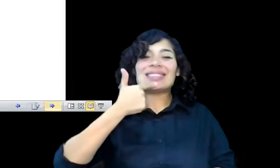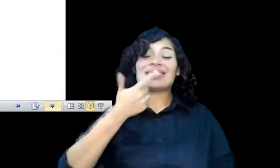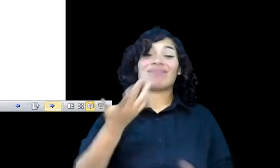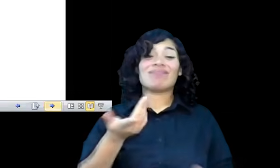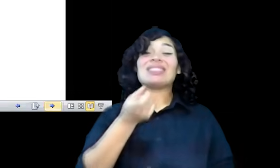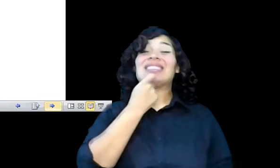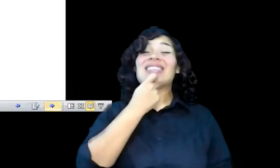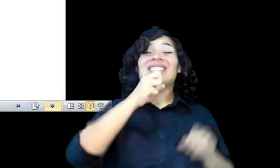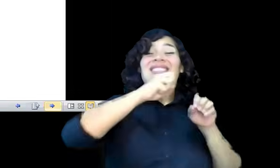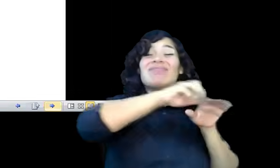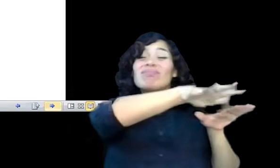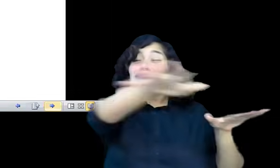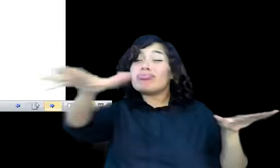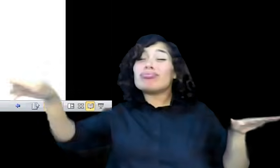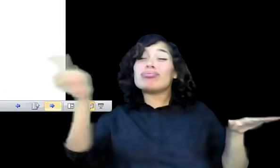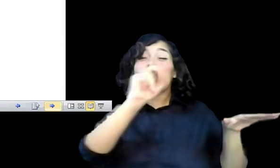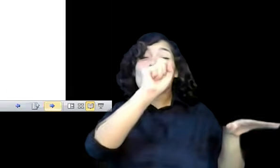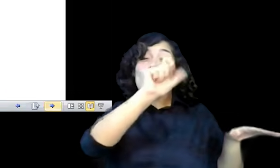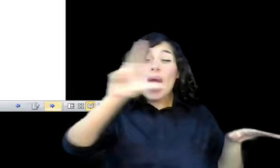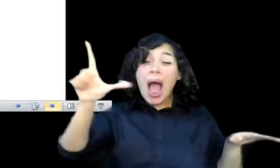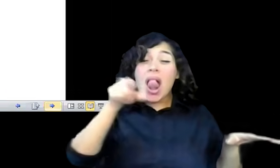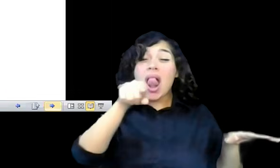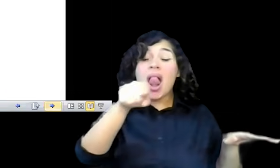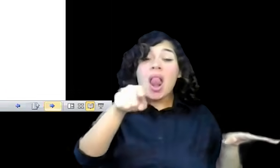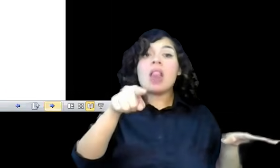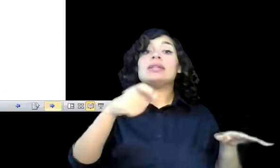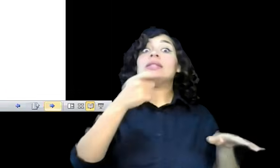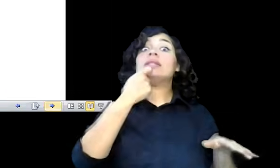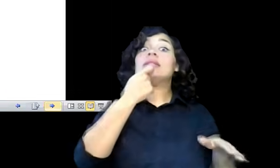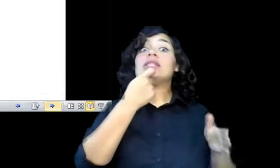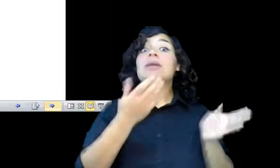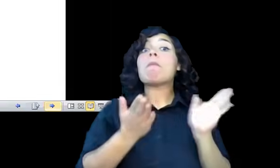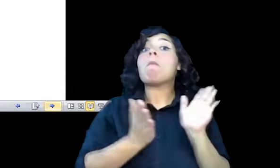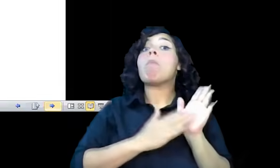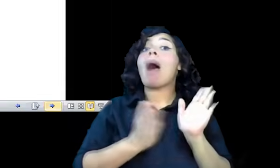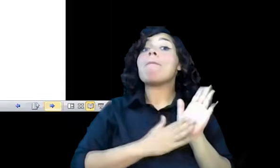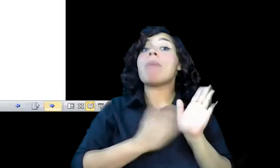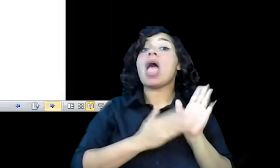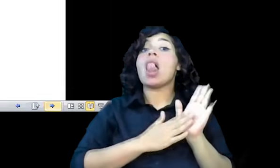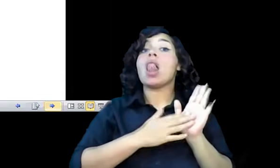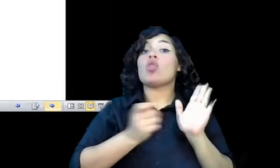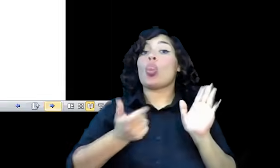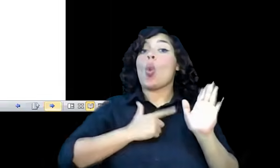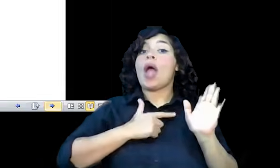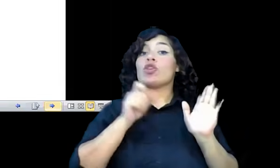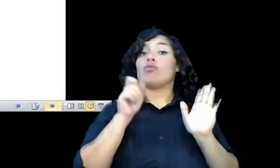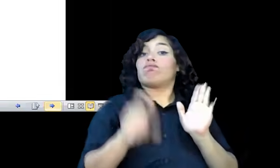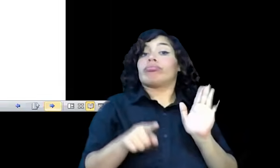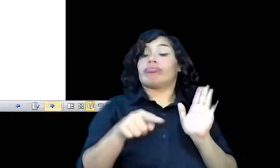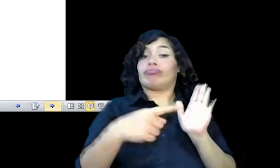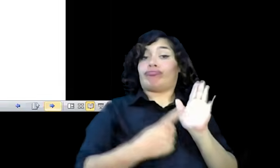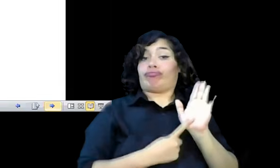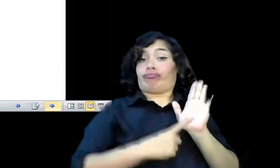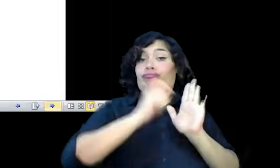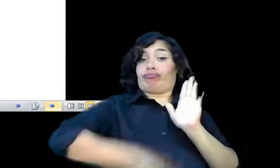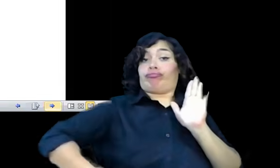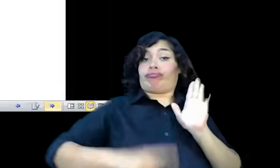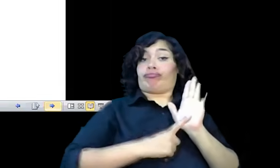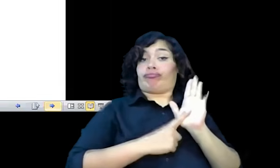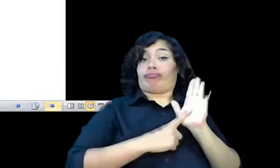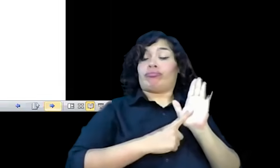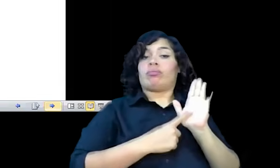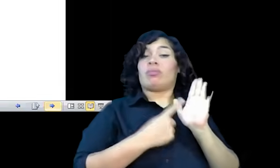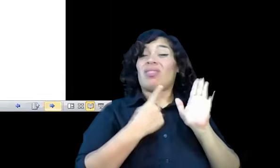si son inmuebles rurales o no. Si en la escritura figura, si en el catastro de la zona, en la escritura figura